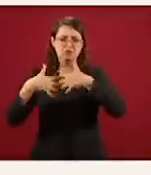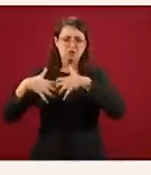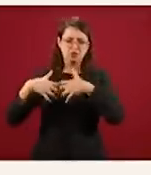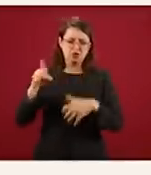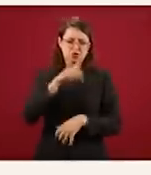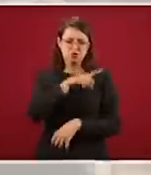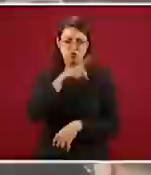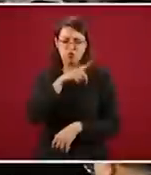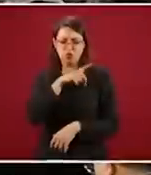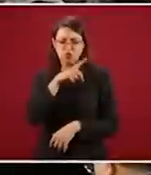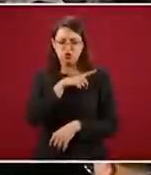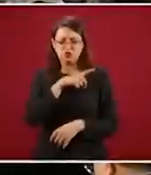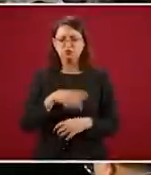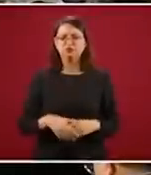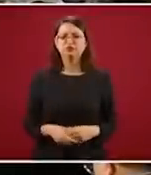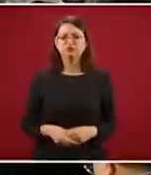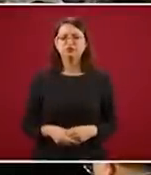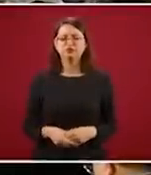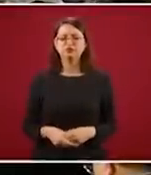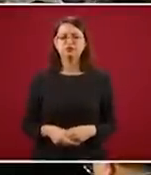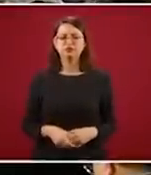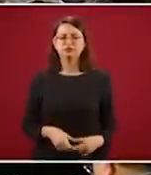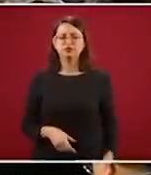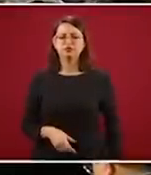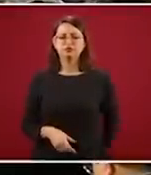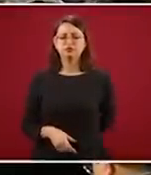8.770 horas de vuelo.